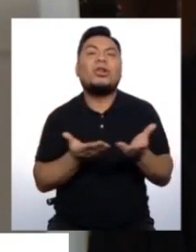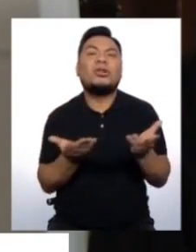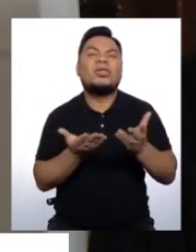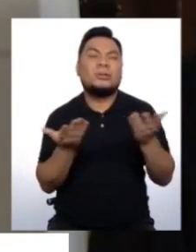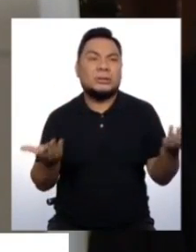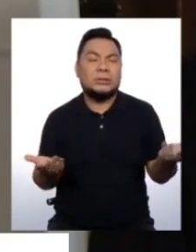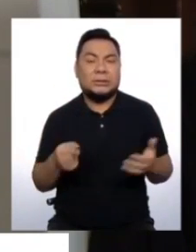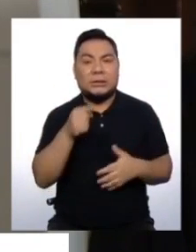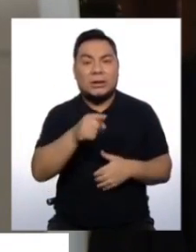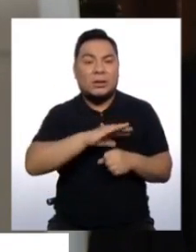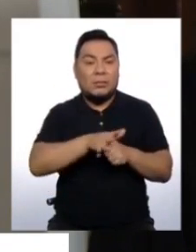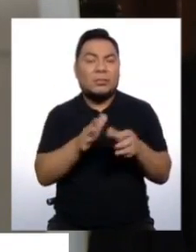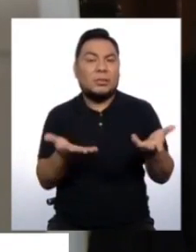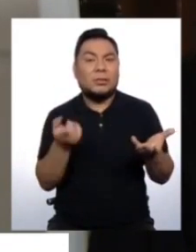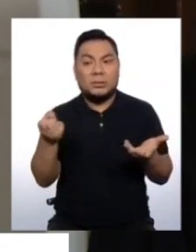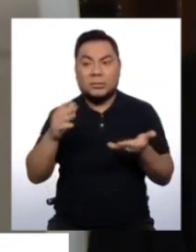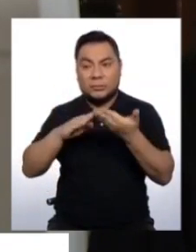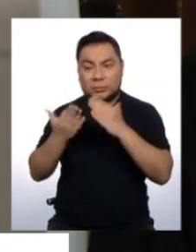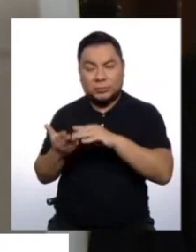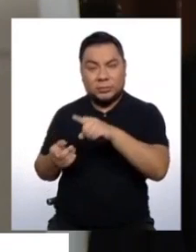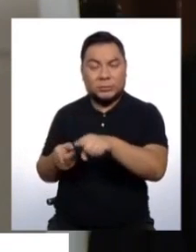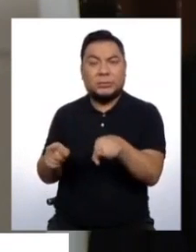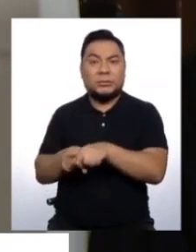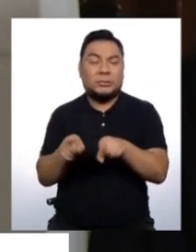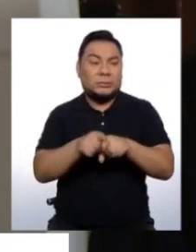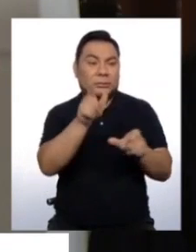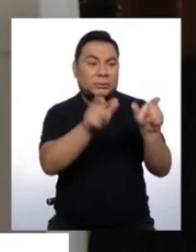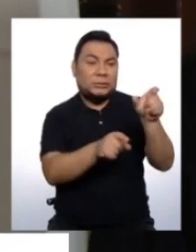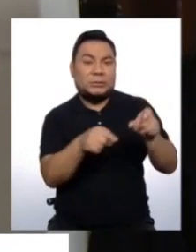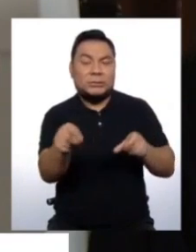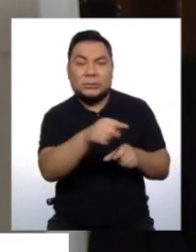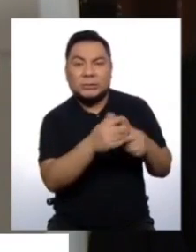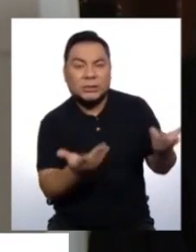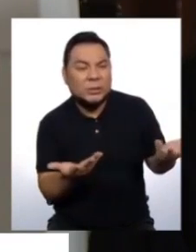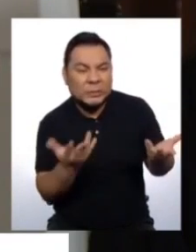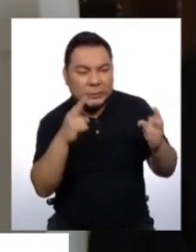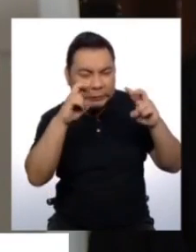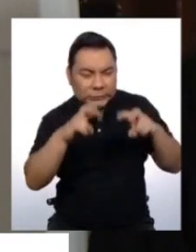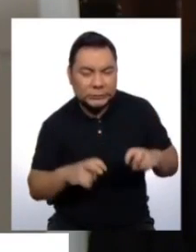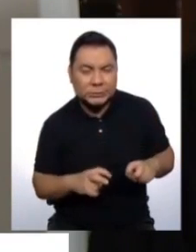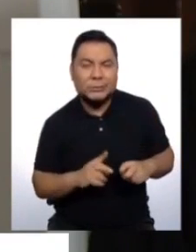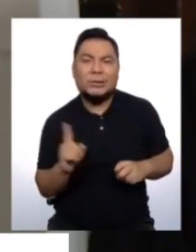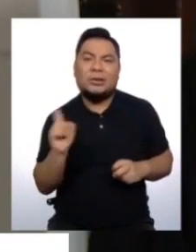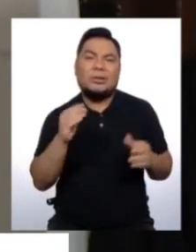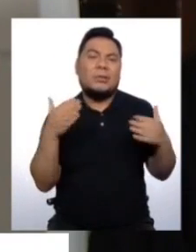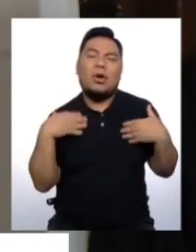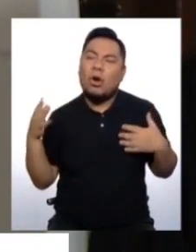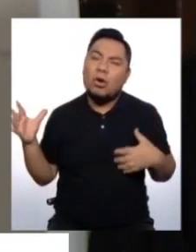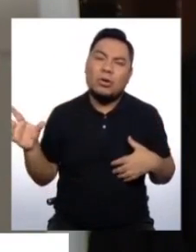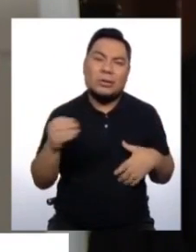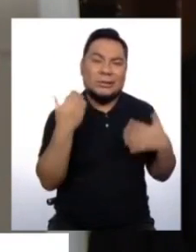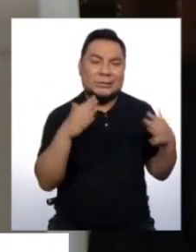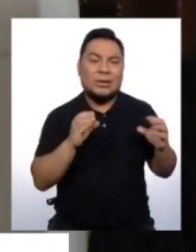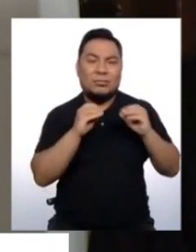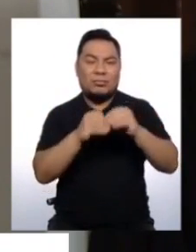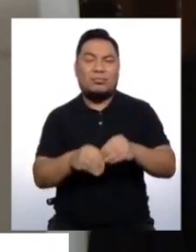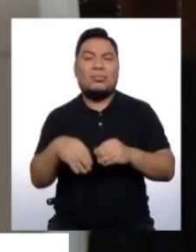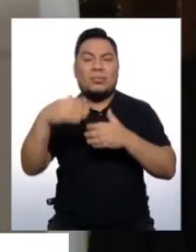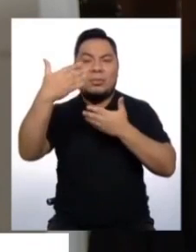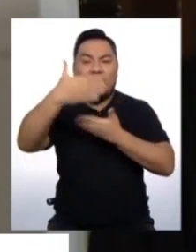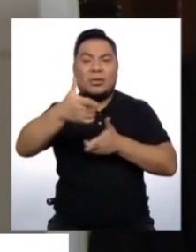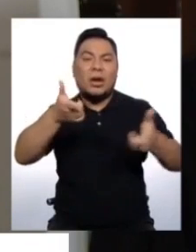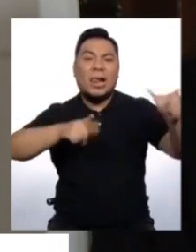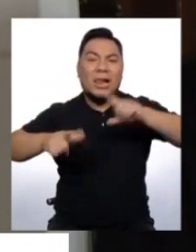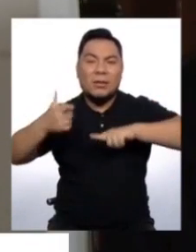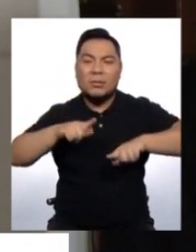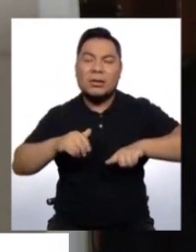está el virus, tanto en poblaciones como en individuos, no tenemos toda la capacidad instalada en términos